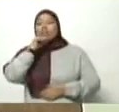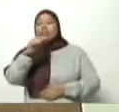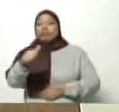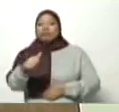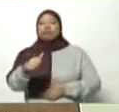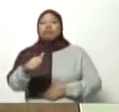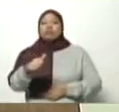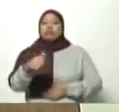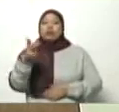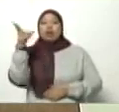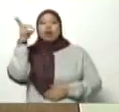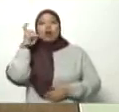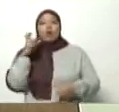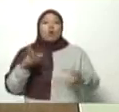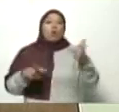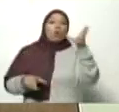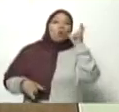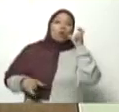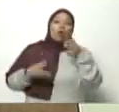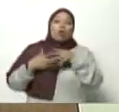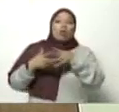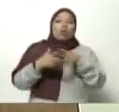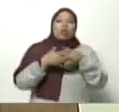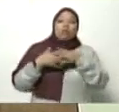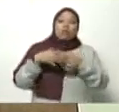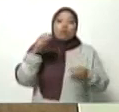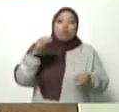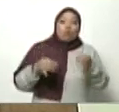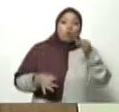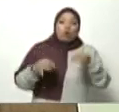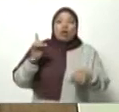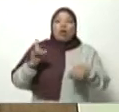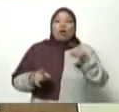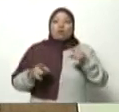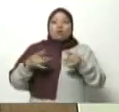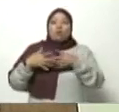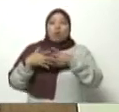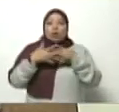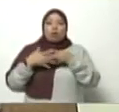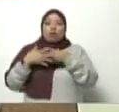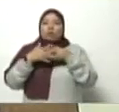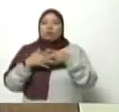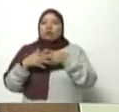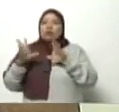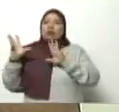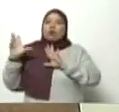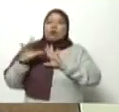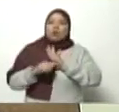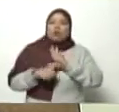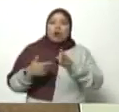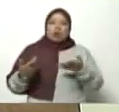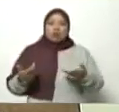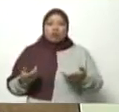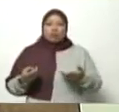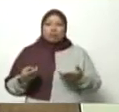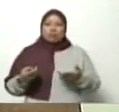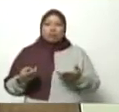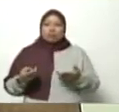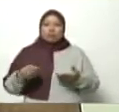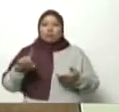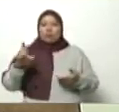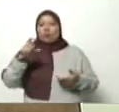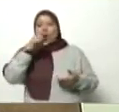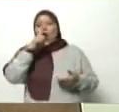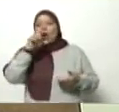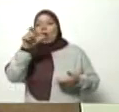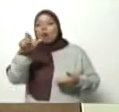Ya uno escucha. Estados Unidos va a abrir juicio a algunos que están en Estados Unidos por lo que se robaron. Jorge Rodríguez denunció